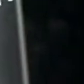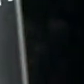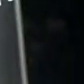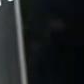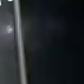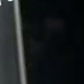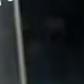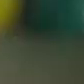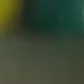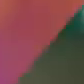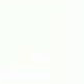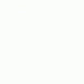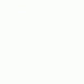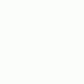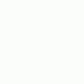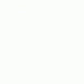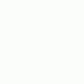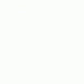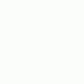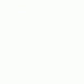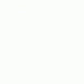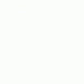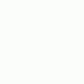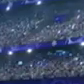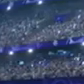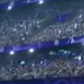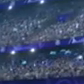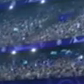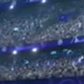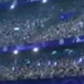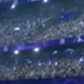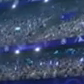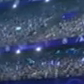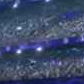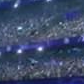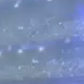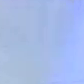Enjoy Responsibly y FedEx, patrocinadores oficiales de la UEFA Champions League.